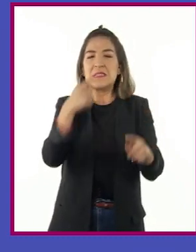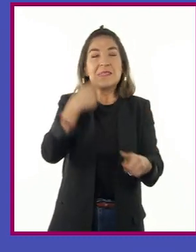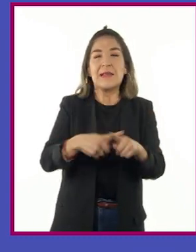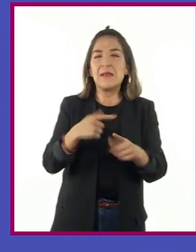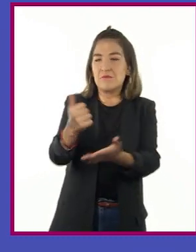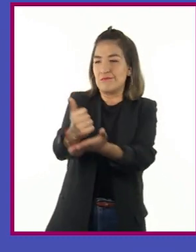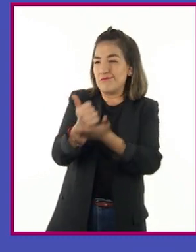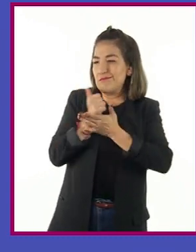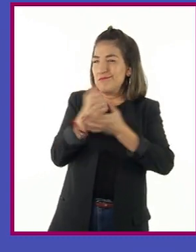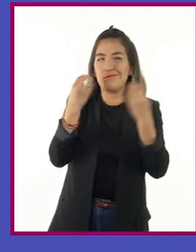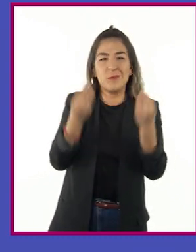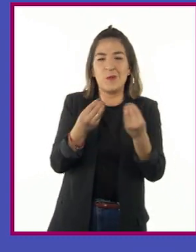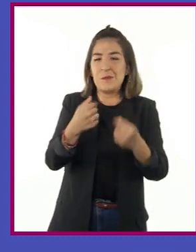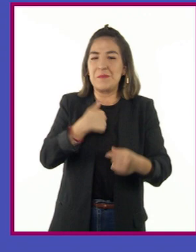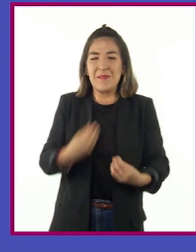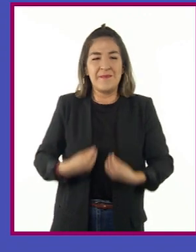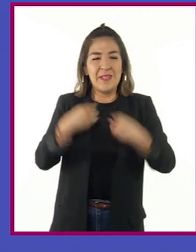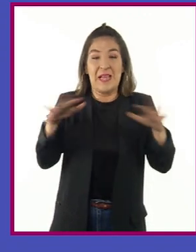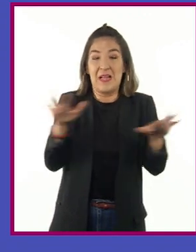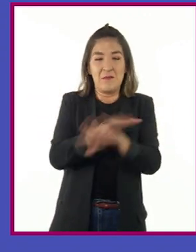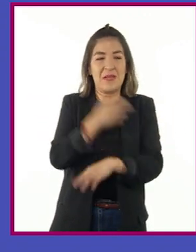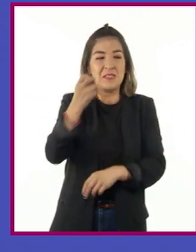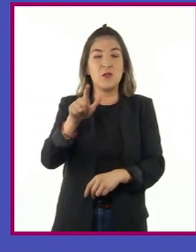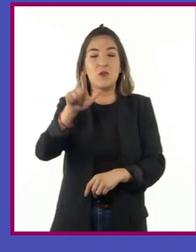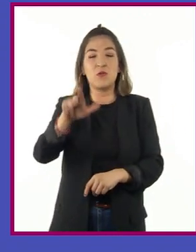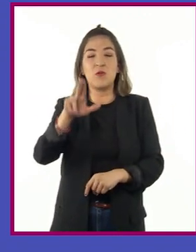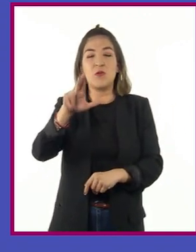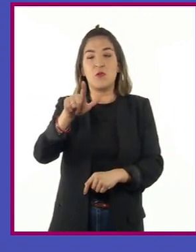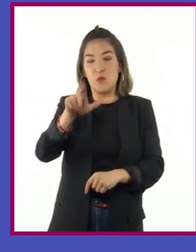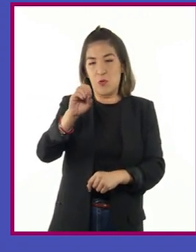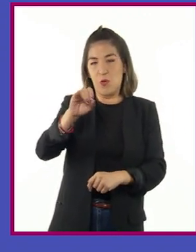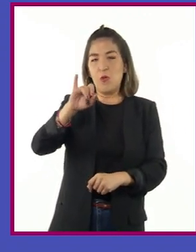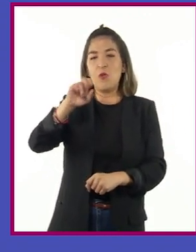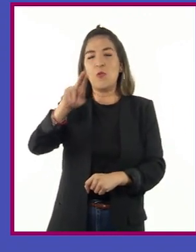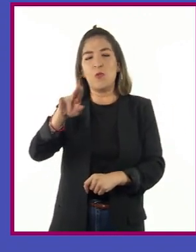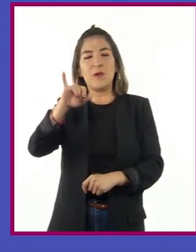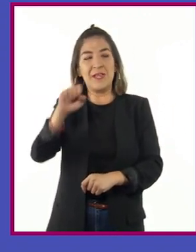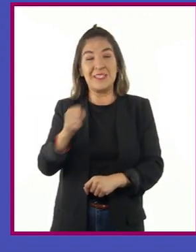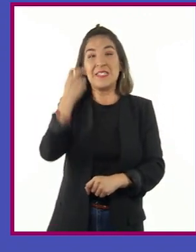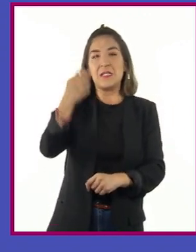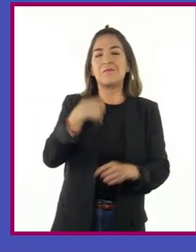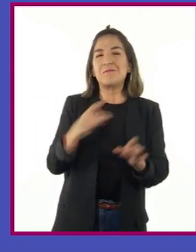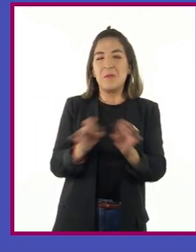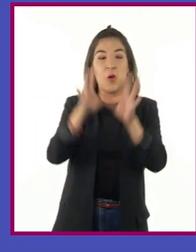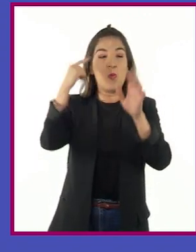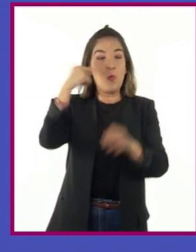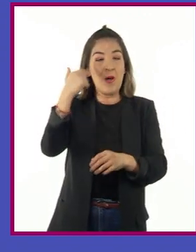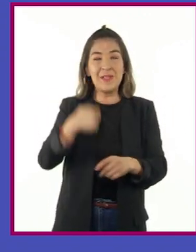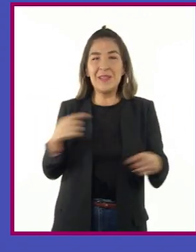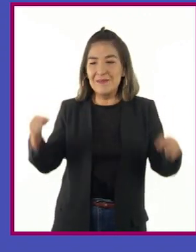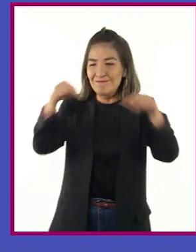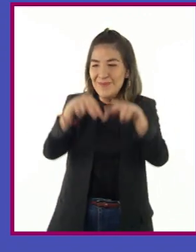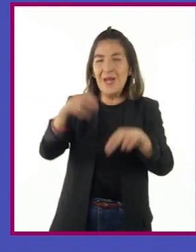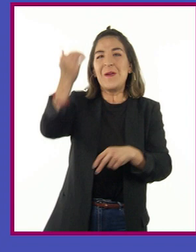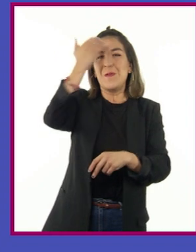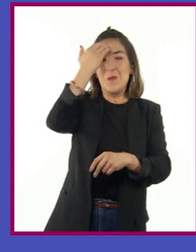la vida, Louis Jouvet, a quien conocí a su paso por Guadalajara. Me llevó a París hace